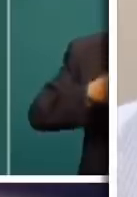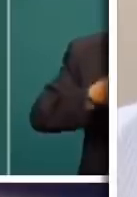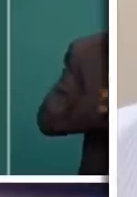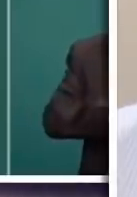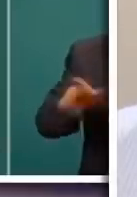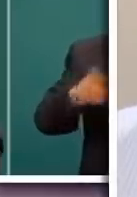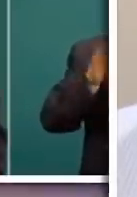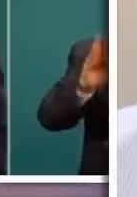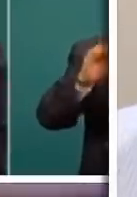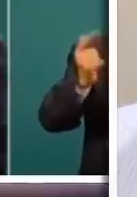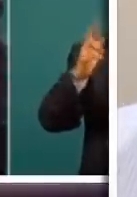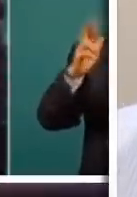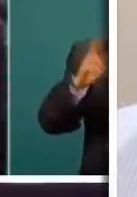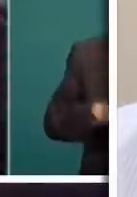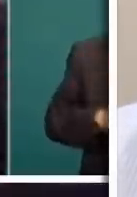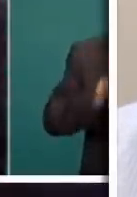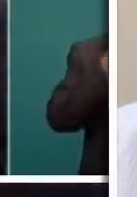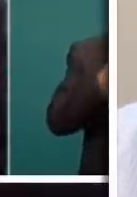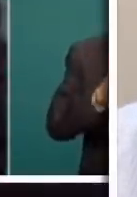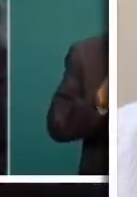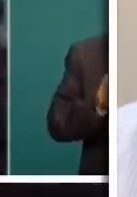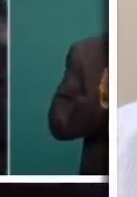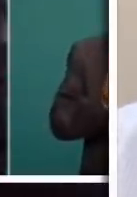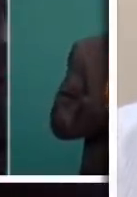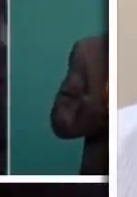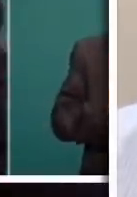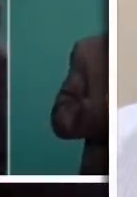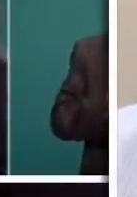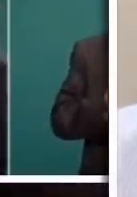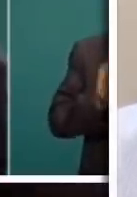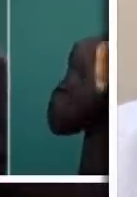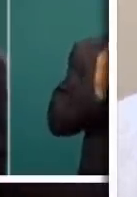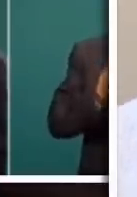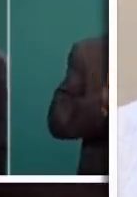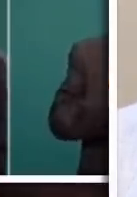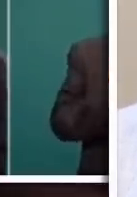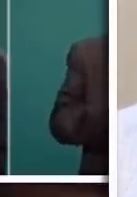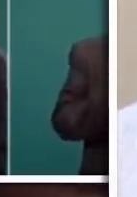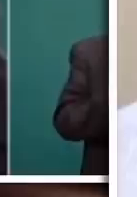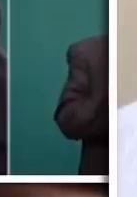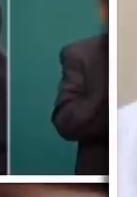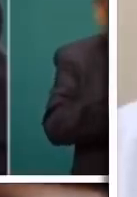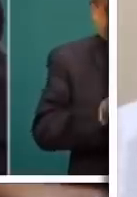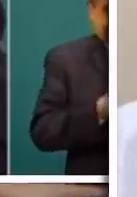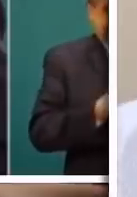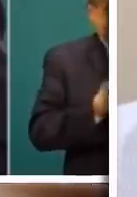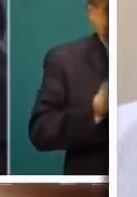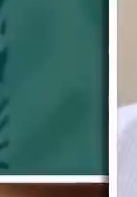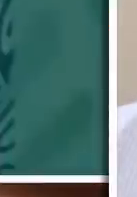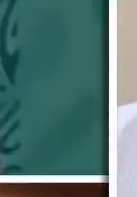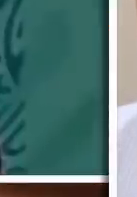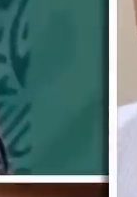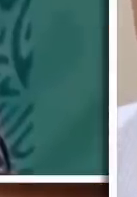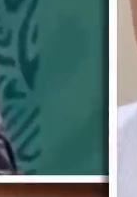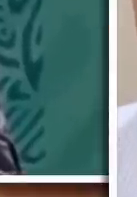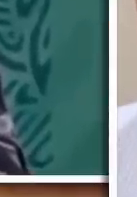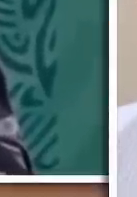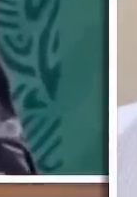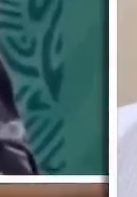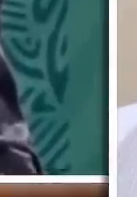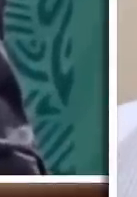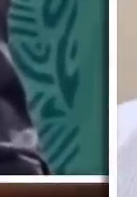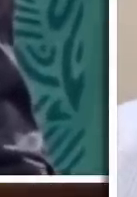eso va a poner al corriente también a este poder que no depende directamente el voto ciudadano bien amigos pues con eso terminamos